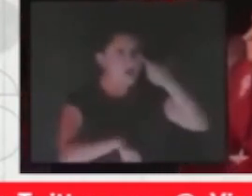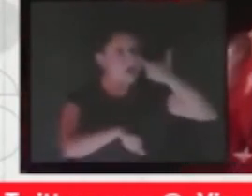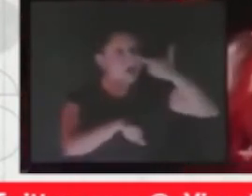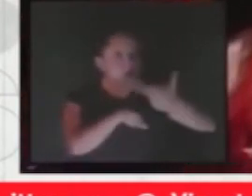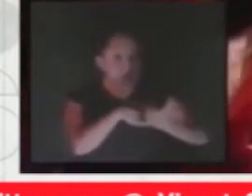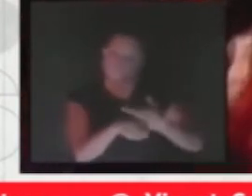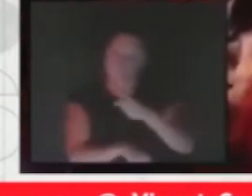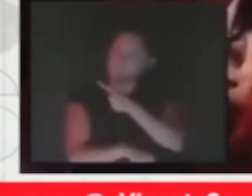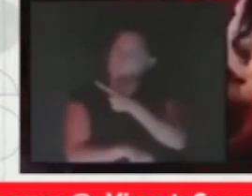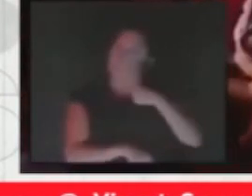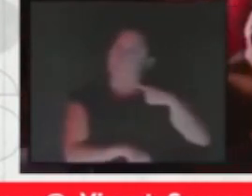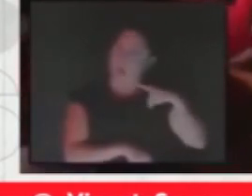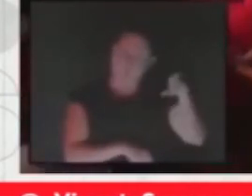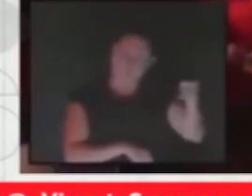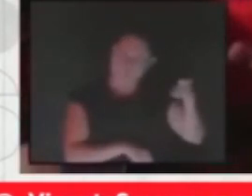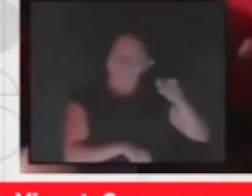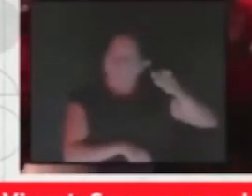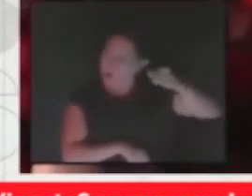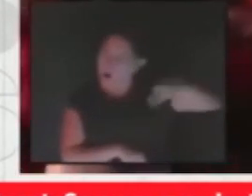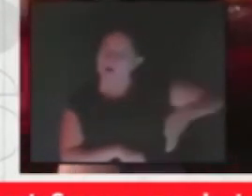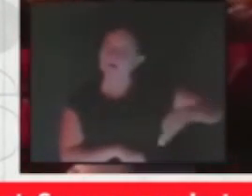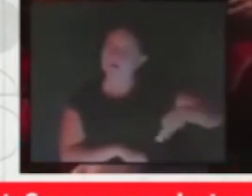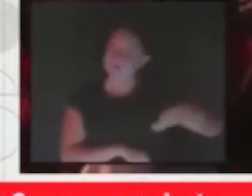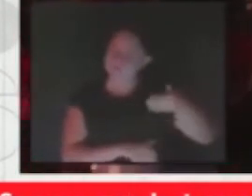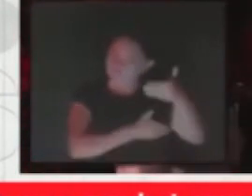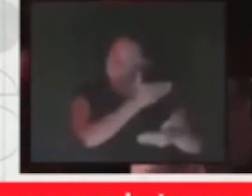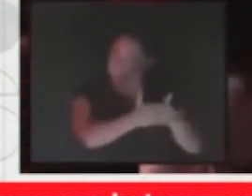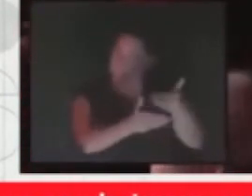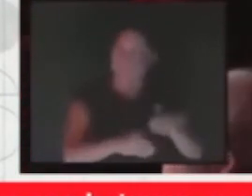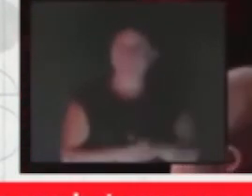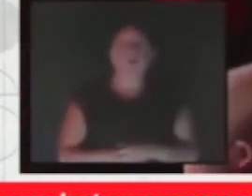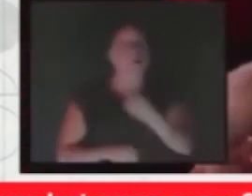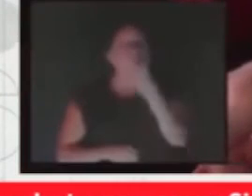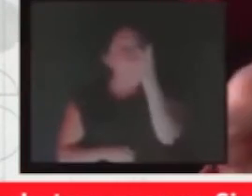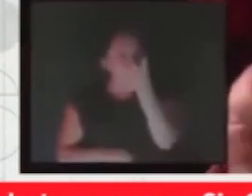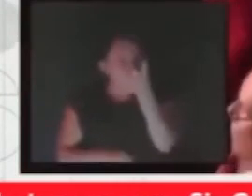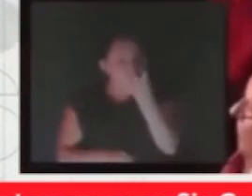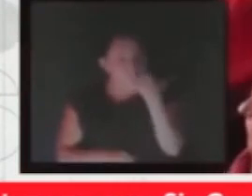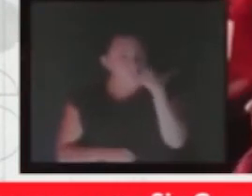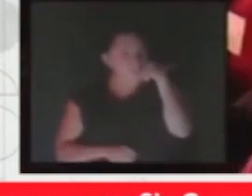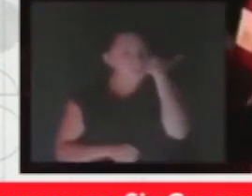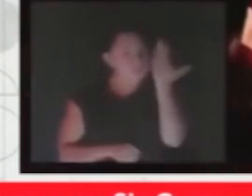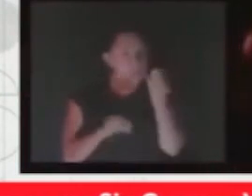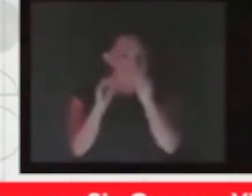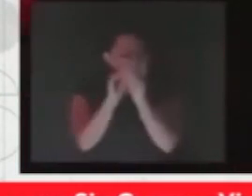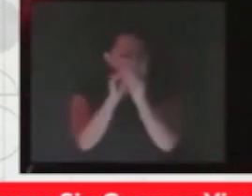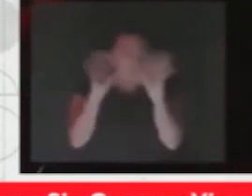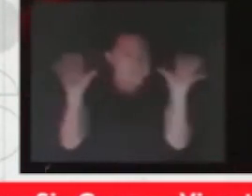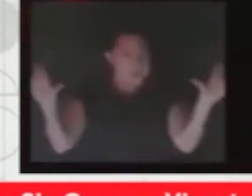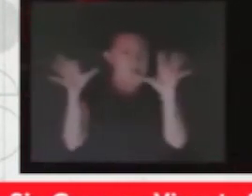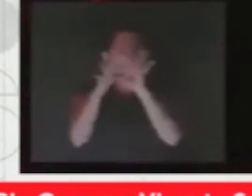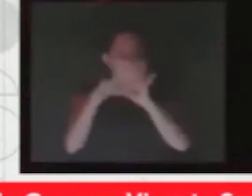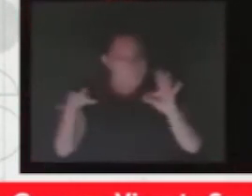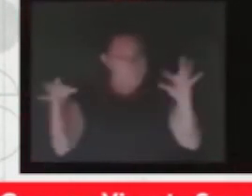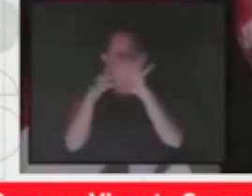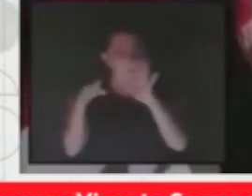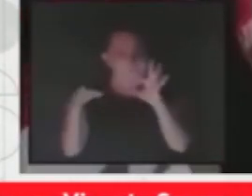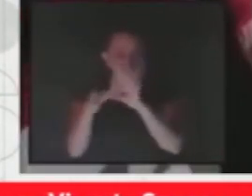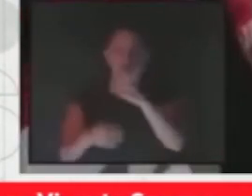que a México le puede pasar es que el PRI regrese y que vuelva a gobernar. ¡Ay, Dios mío!